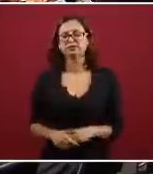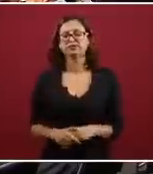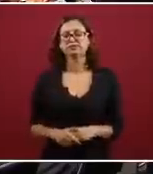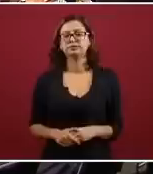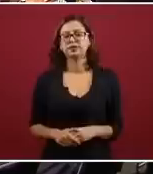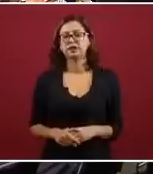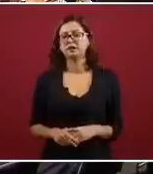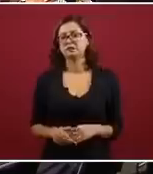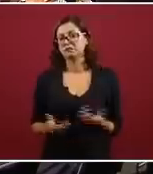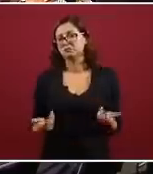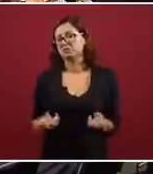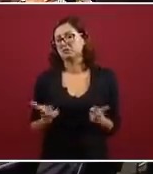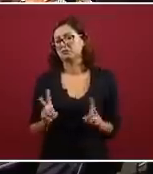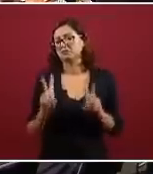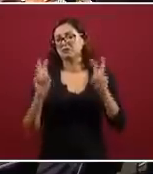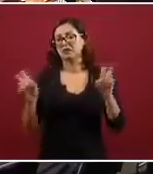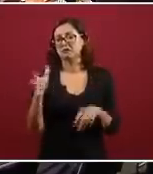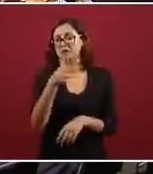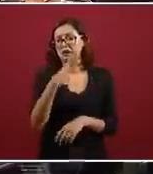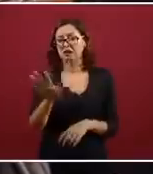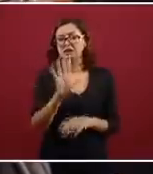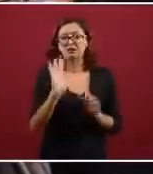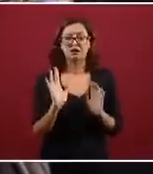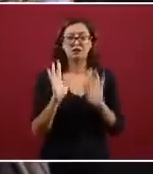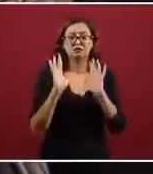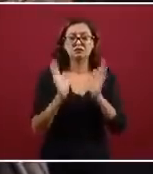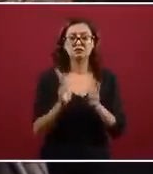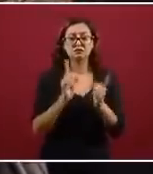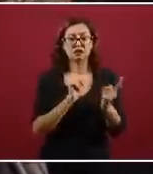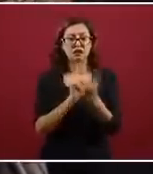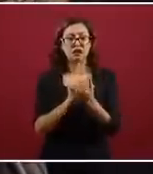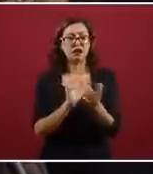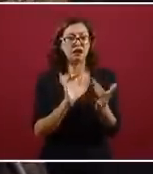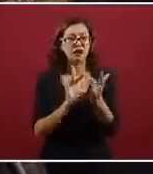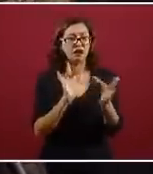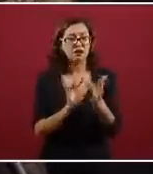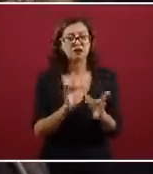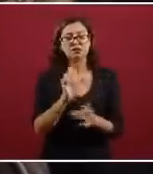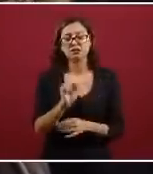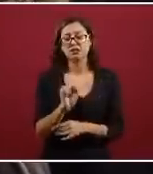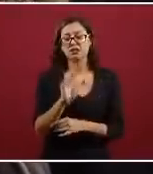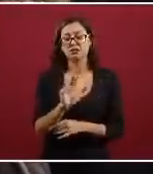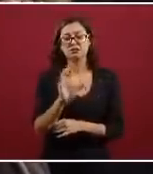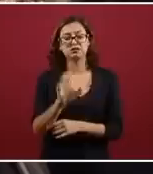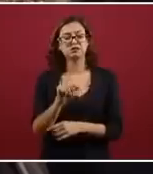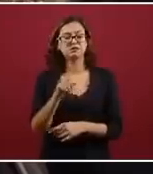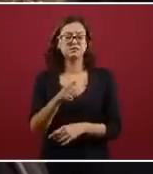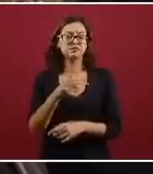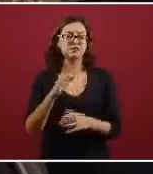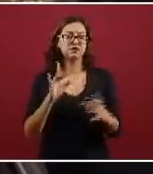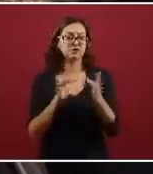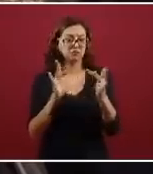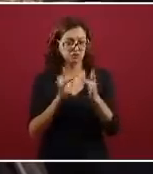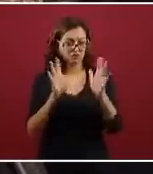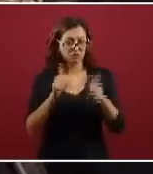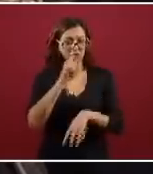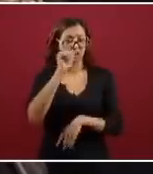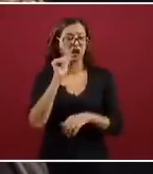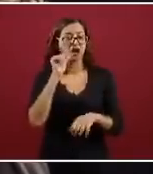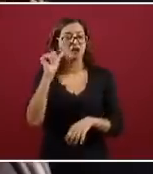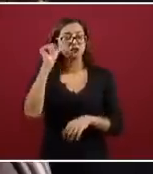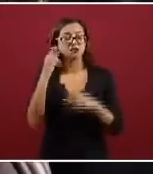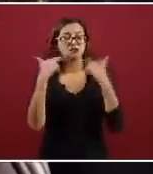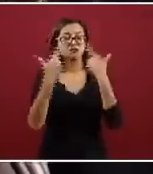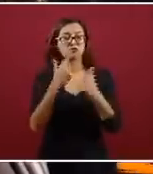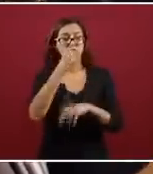ya tuvo comunicación con el secretario de Relaciones Exteriores, que le informó de la reunión ayer con autoridades de Estados Unidos, si el